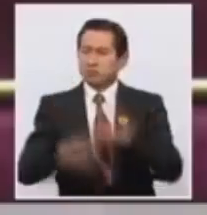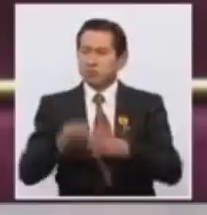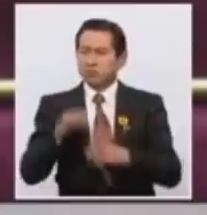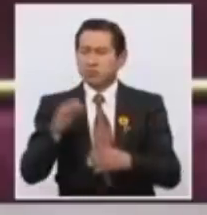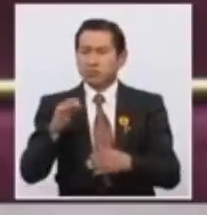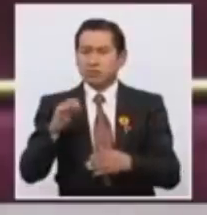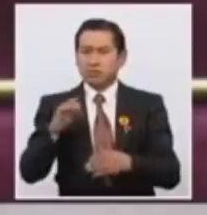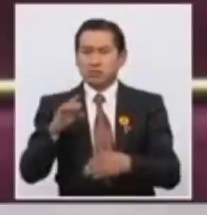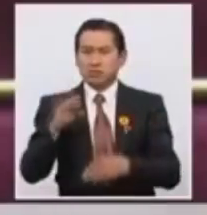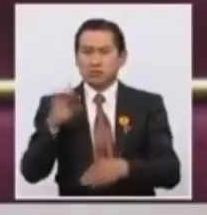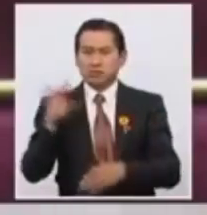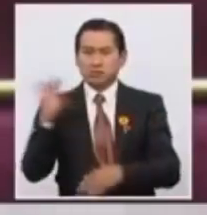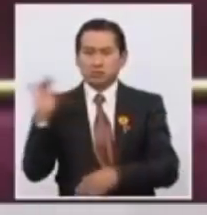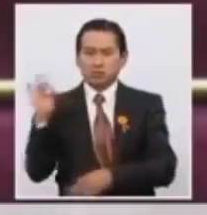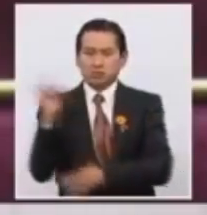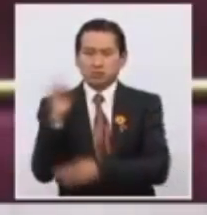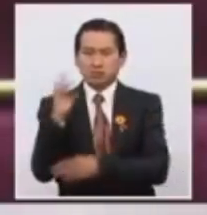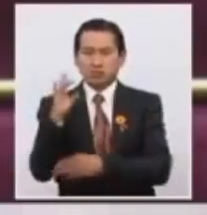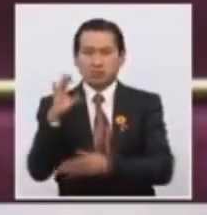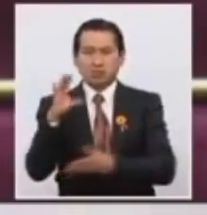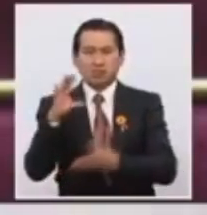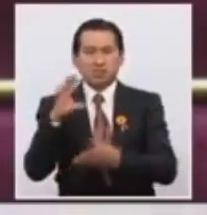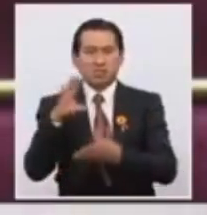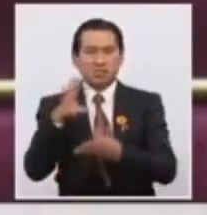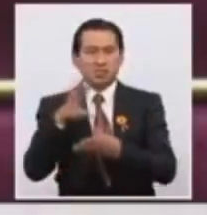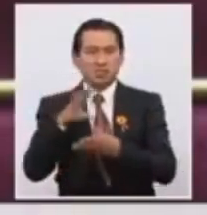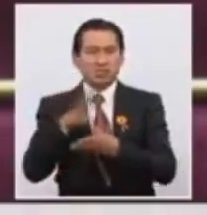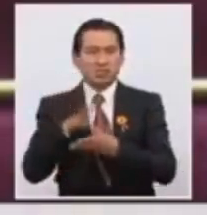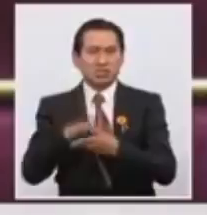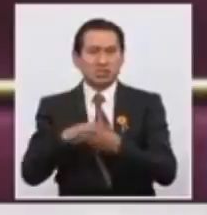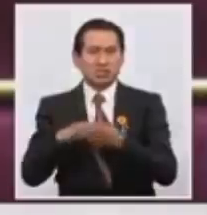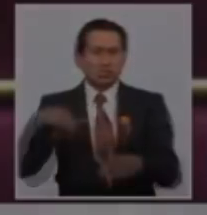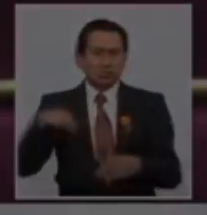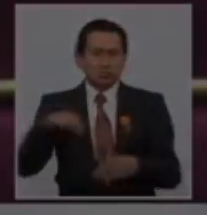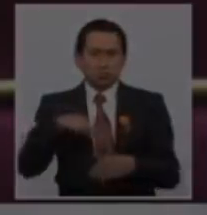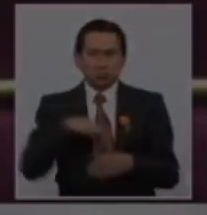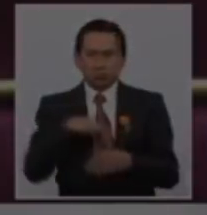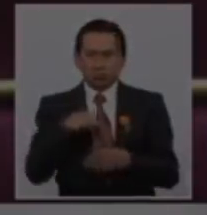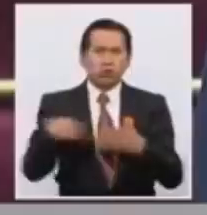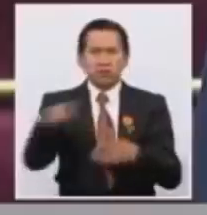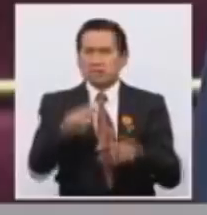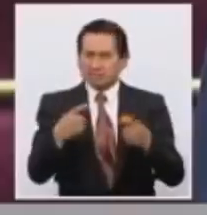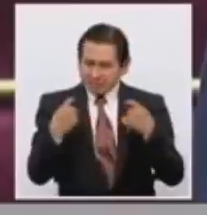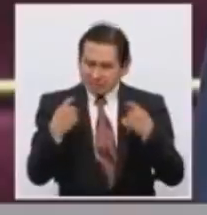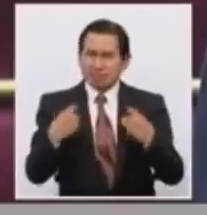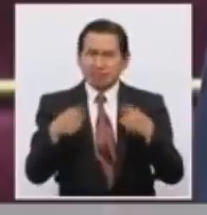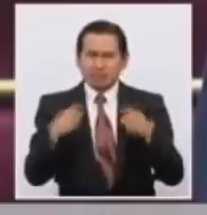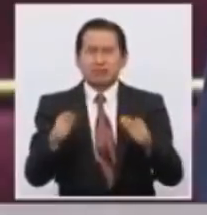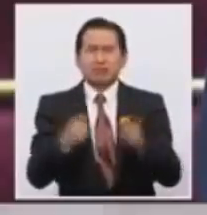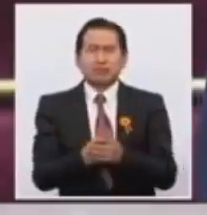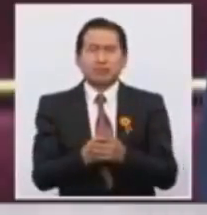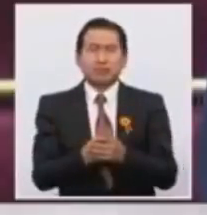cuéntenos usted cómo es que se dio el caso a 270 respiradores con sobreprecio hemos